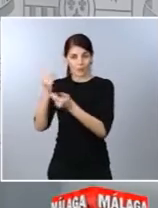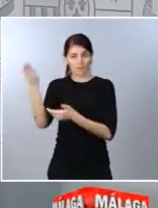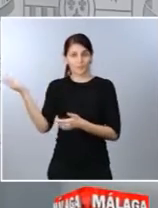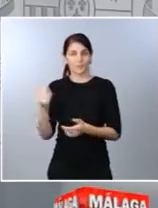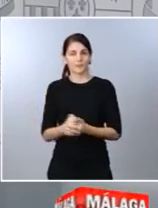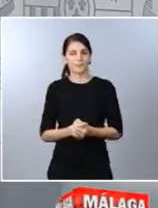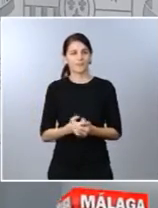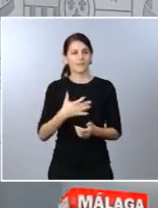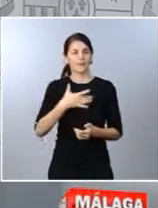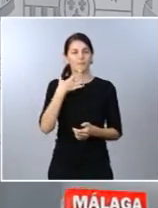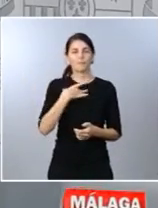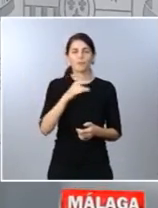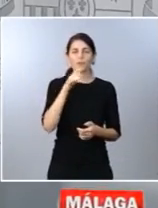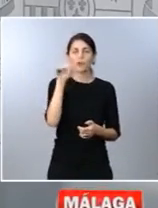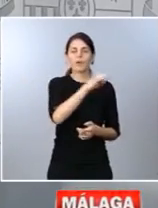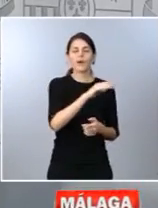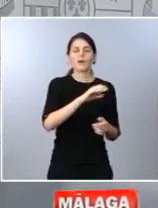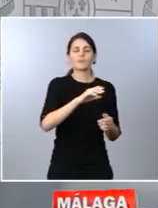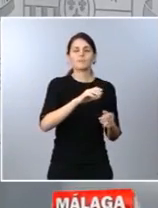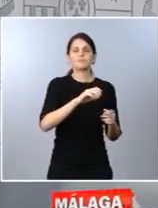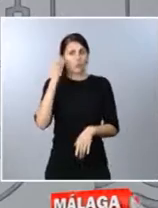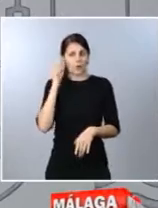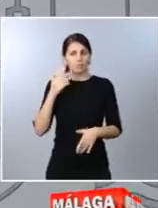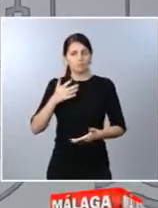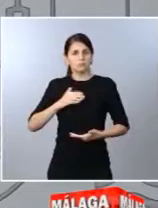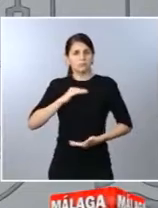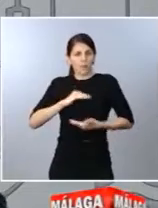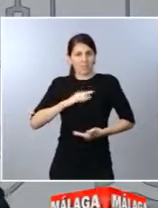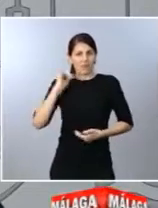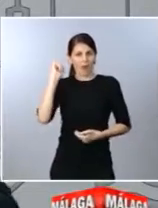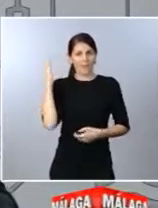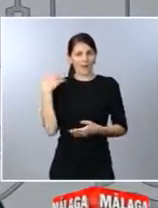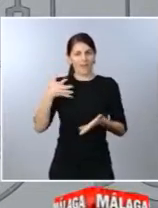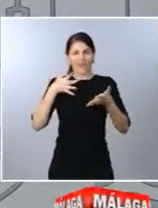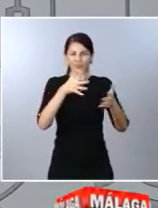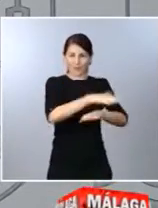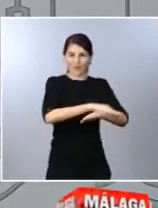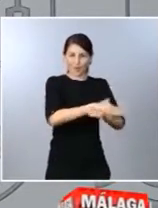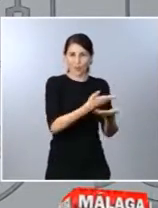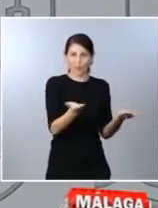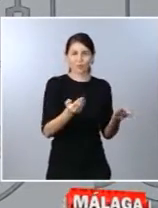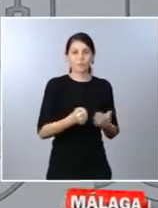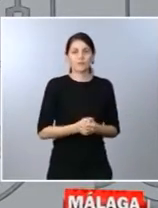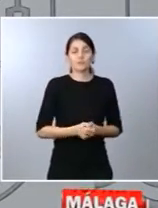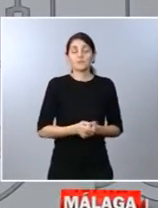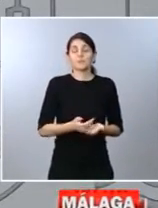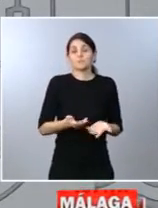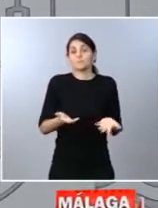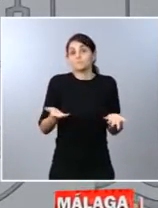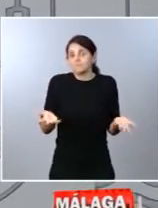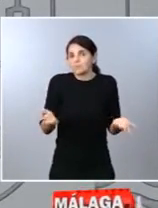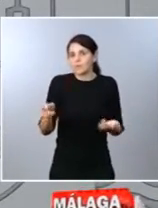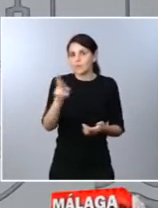especialistas que integran el Comité de Expertos sobre la Pandemia. Pero insisto en que estamos haciendo la tramitación